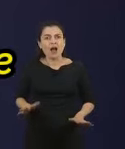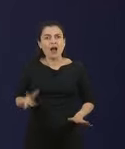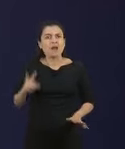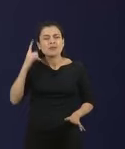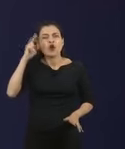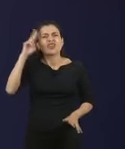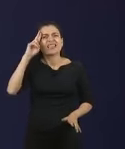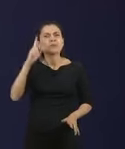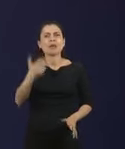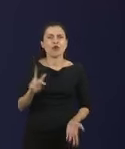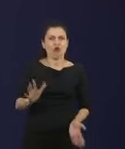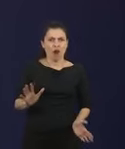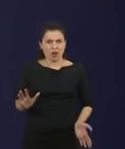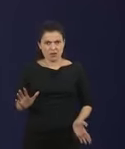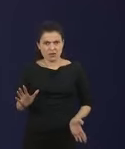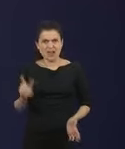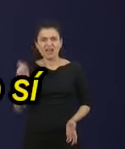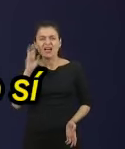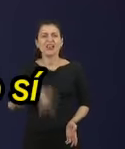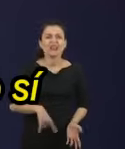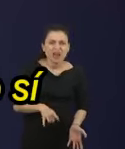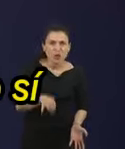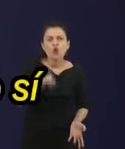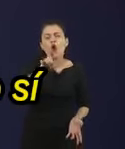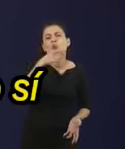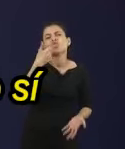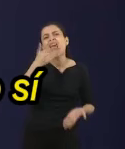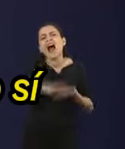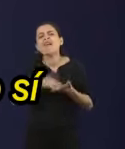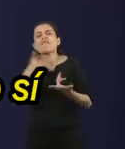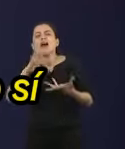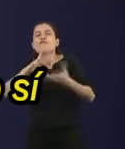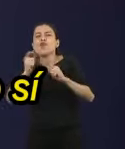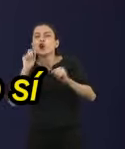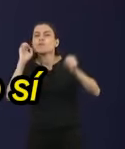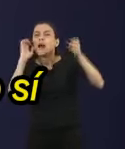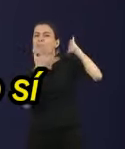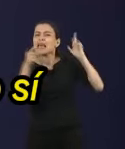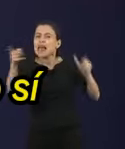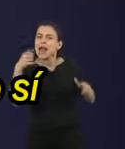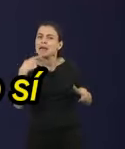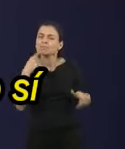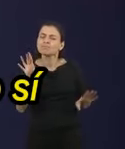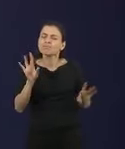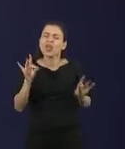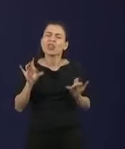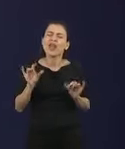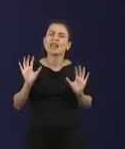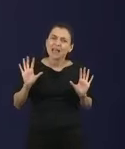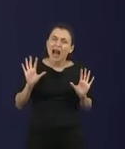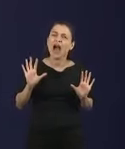desubicado sugerir lo que sugeriste me parece me parece desubicado